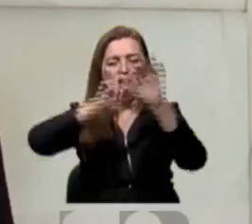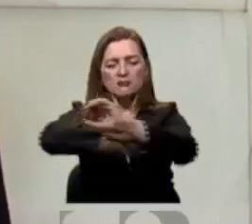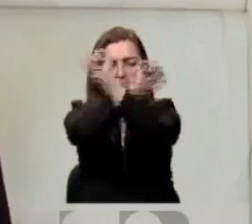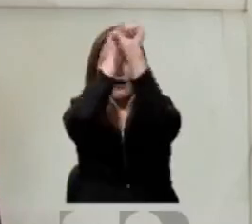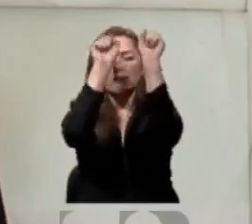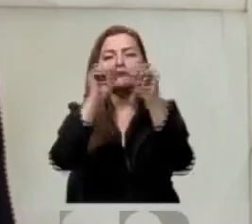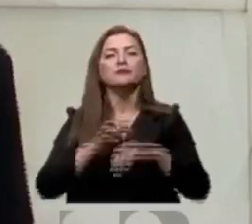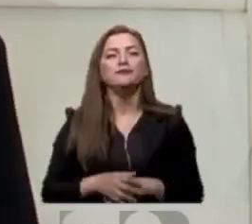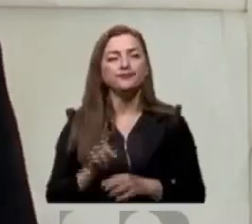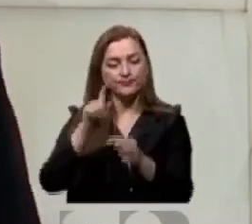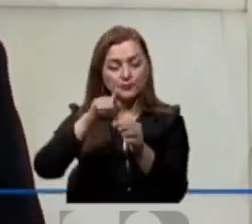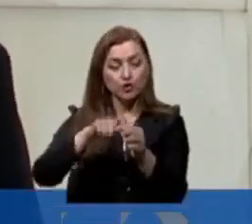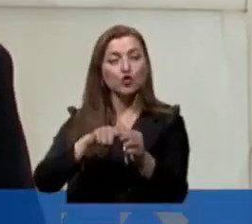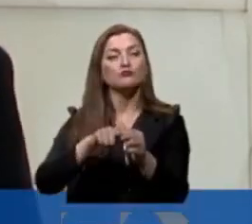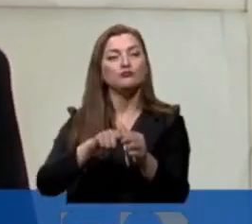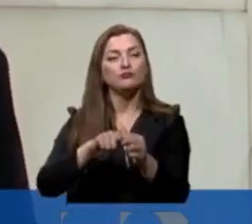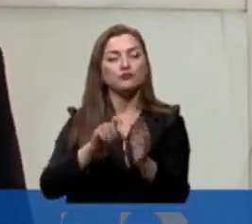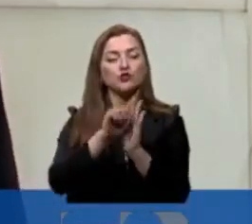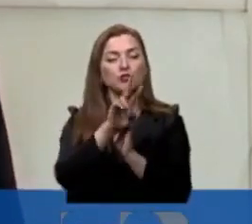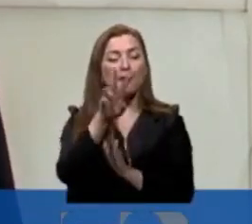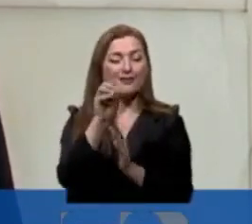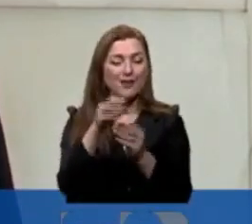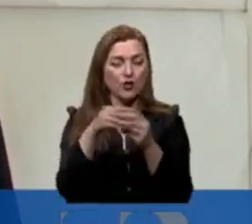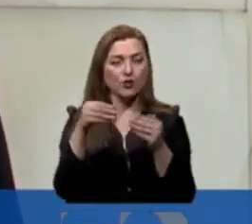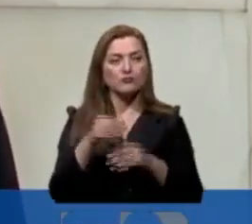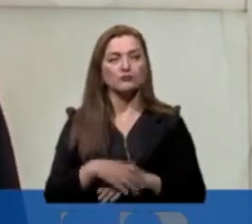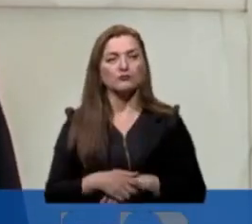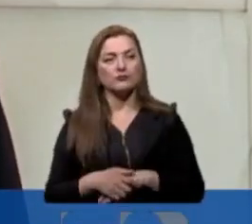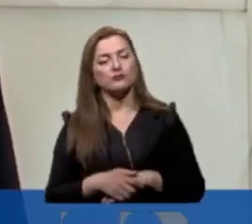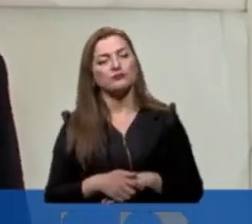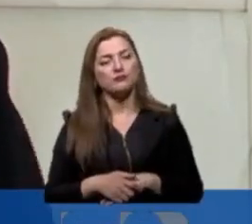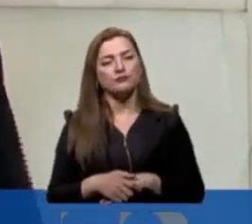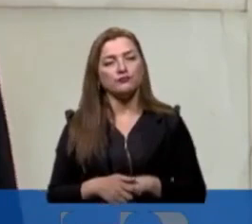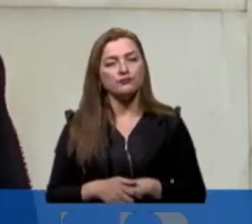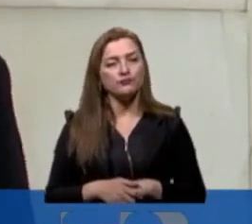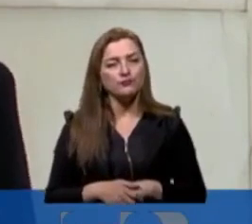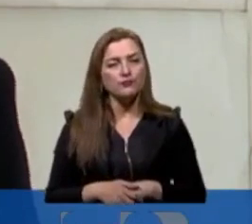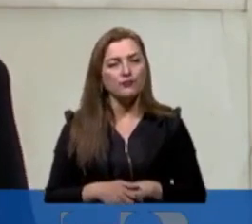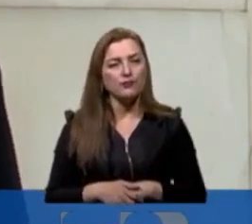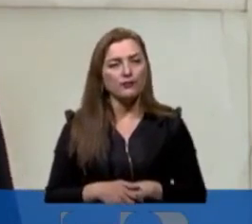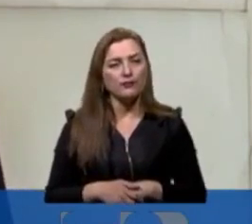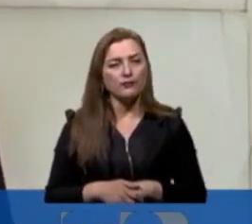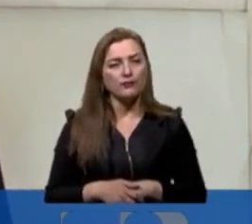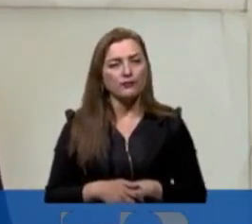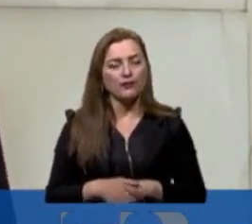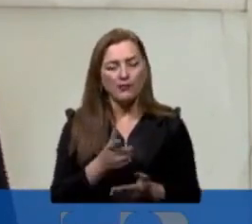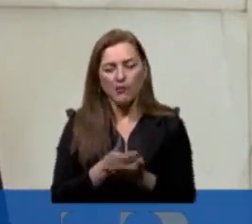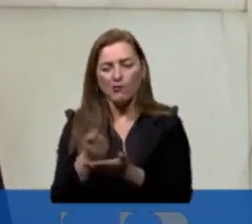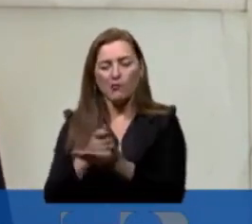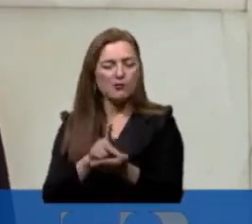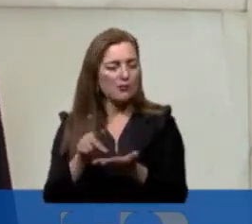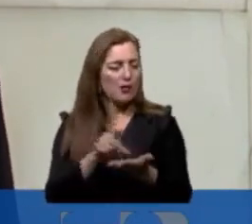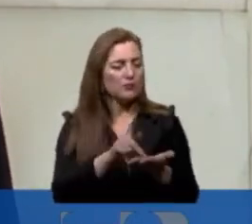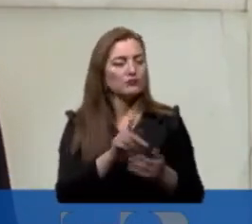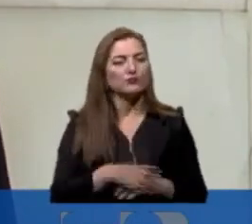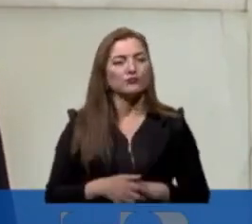mañana preinscripción y bueno es un aporte de 20 dólares con el cual nosotros vamos a cubrir todos los los